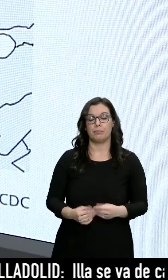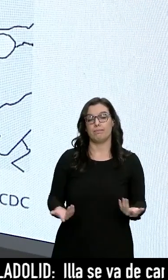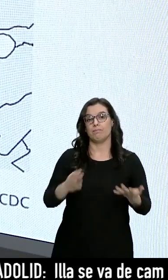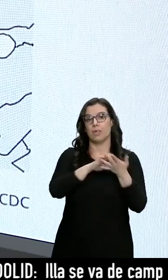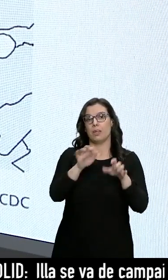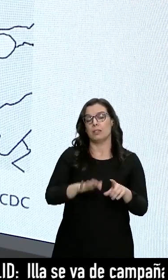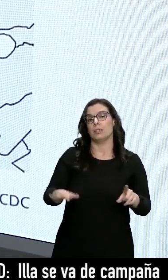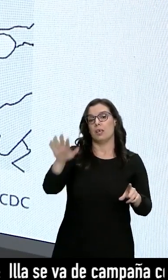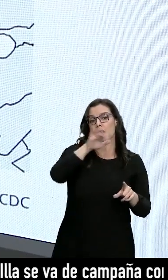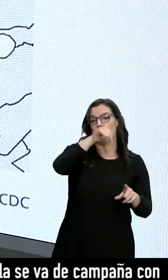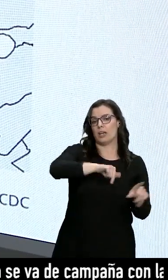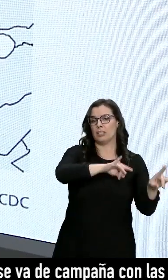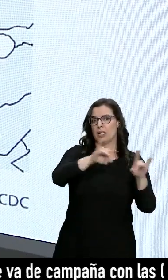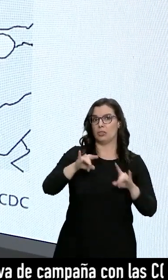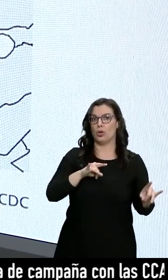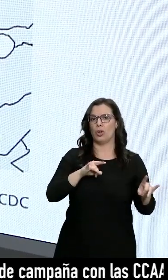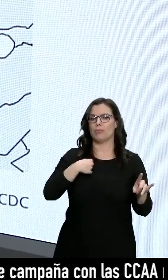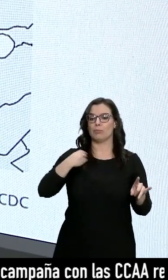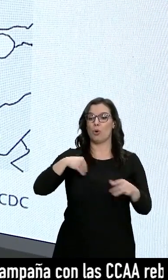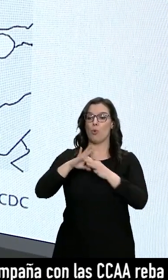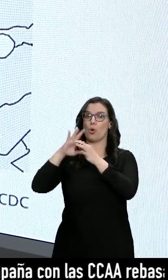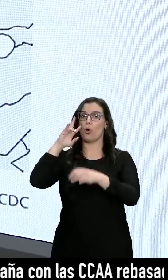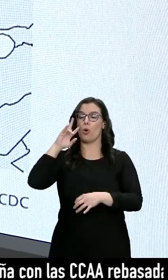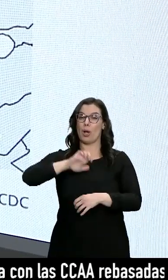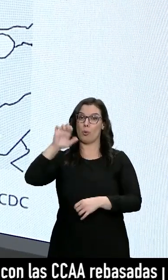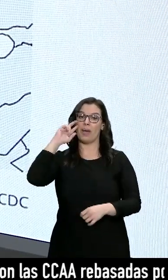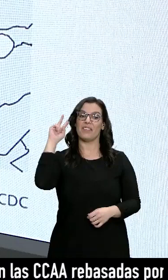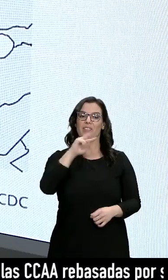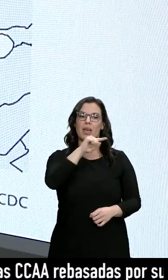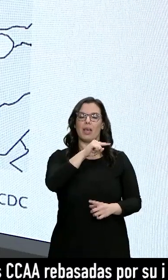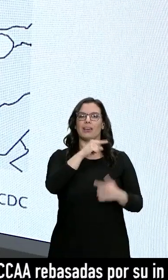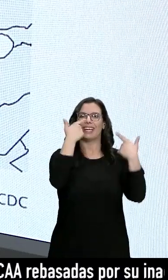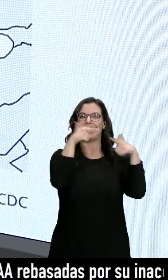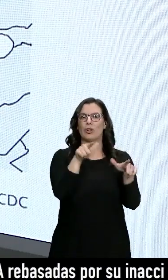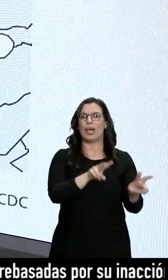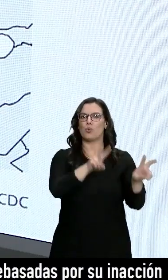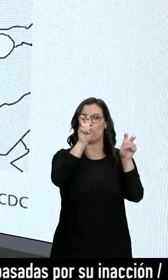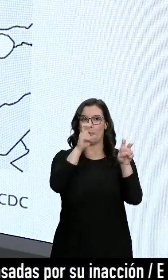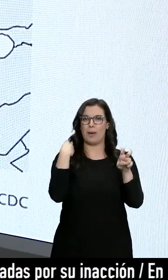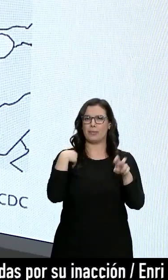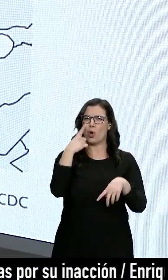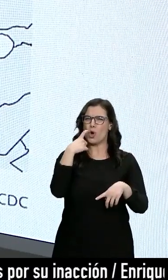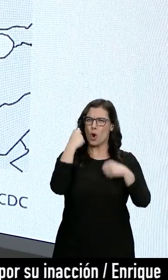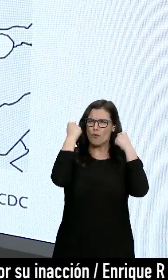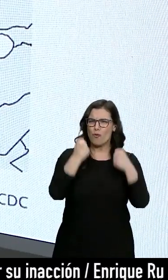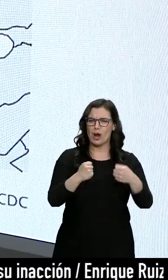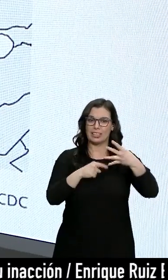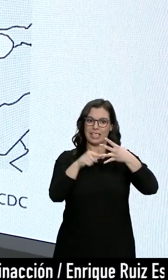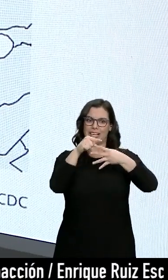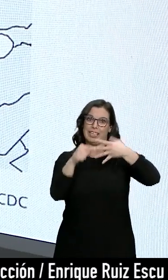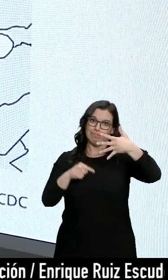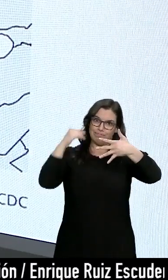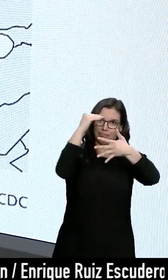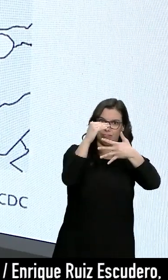Castilla y León es uno de los territorios que la Unión Europea clasifica en una nueva categoría, el color rojo oscuro, a las